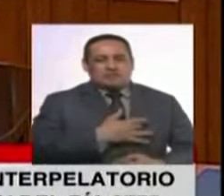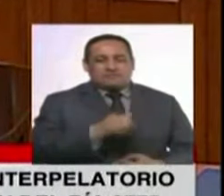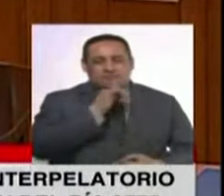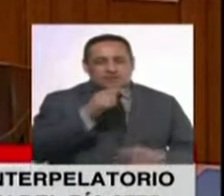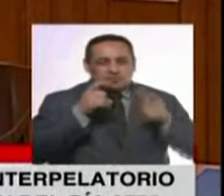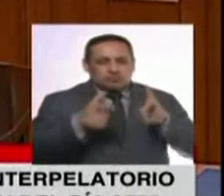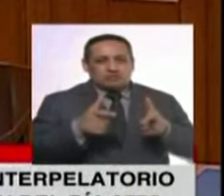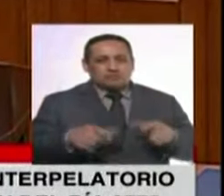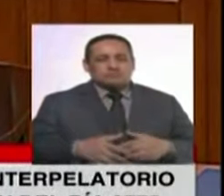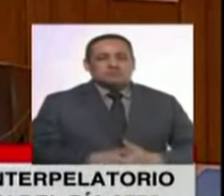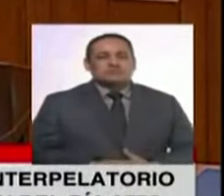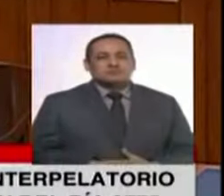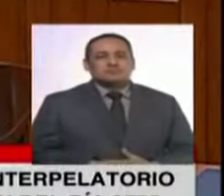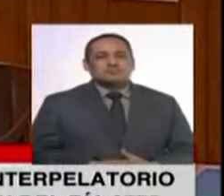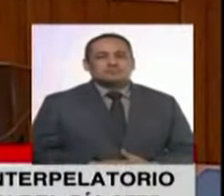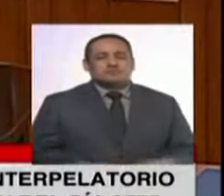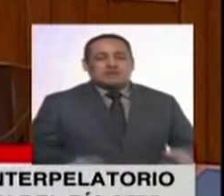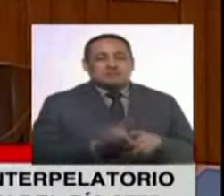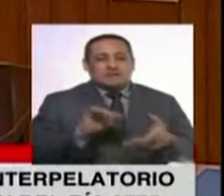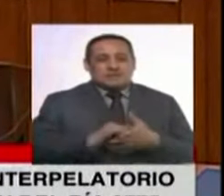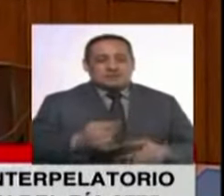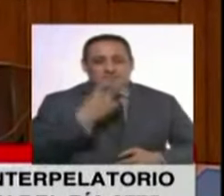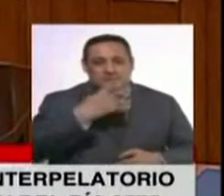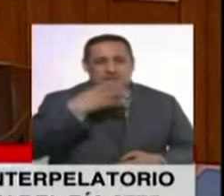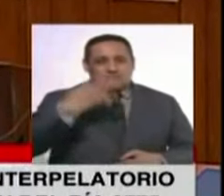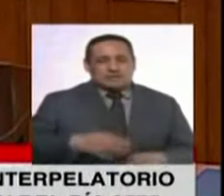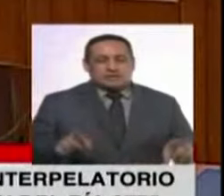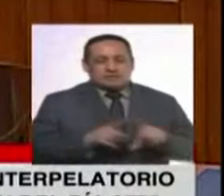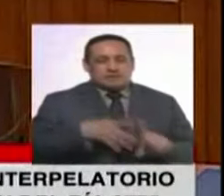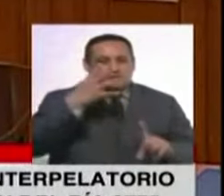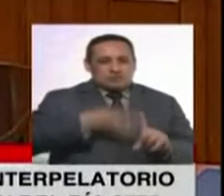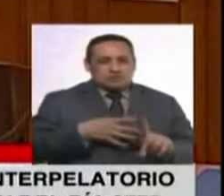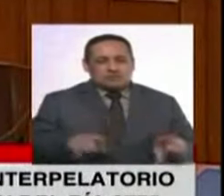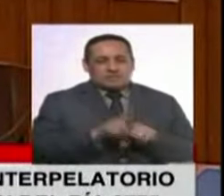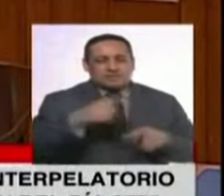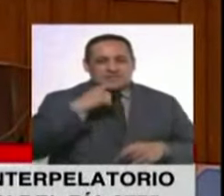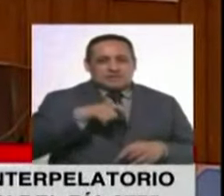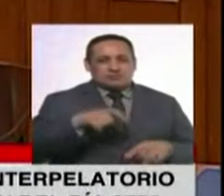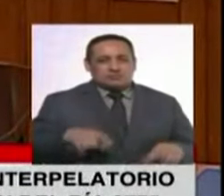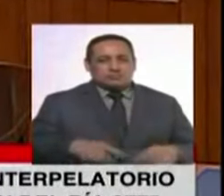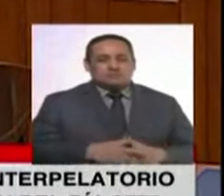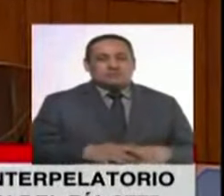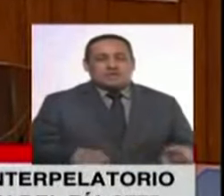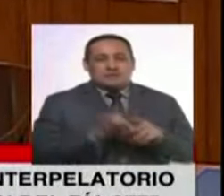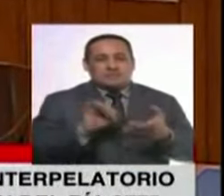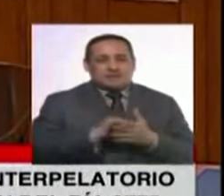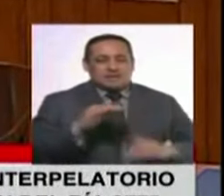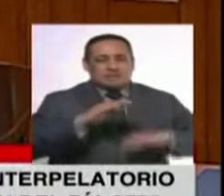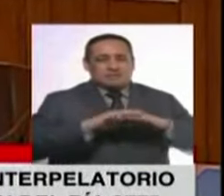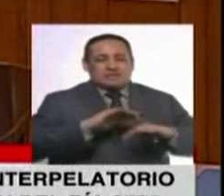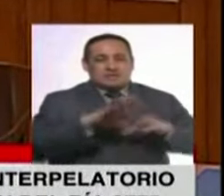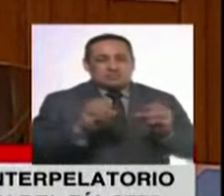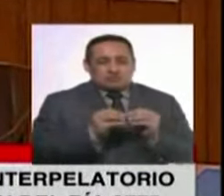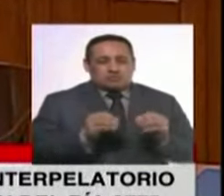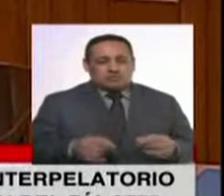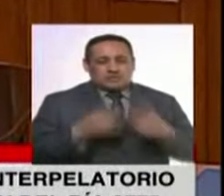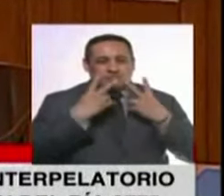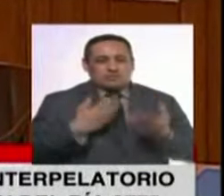inseguridad si bien los análisis cuantitativos son necesarios limitarnos a ello